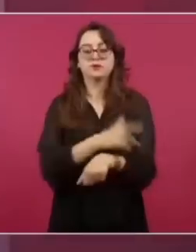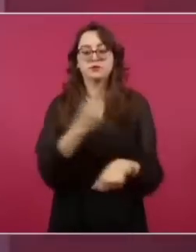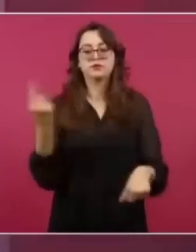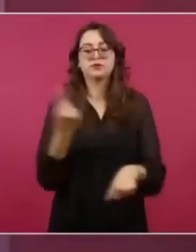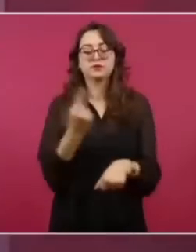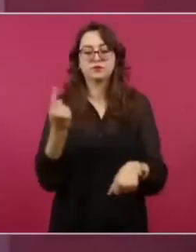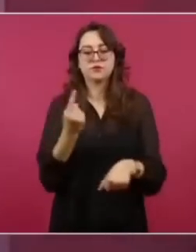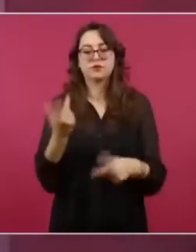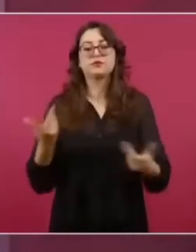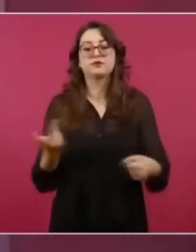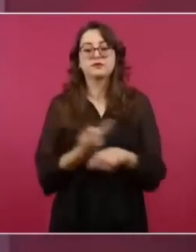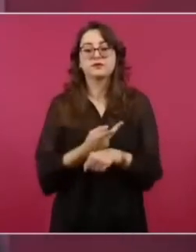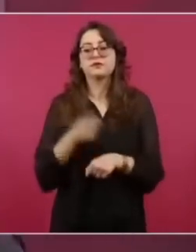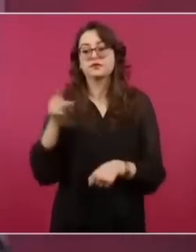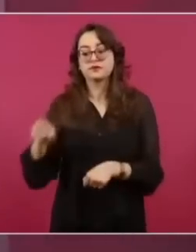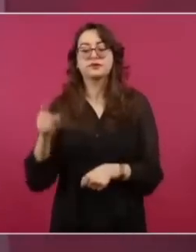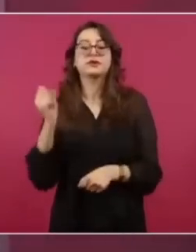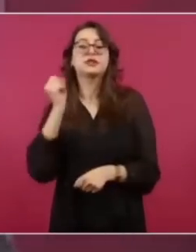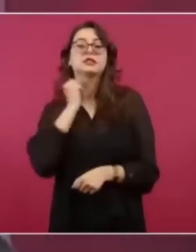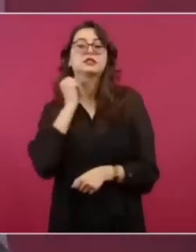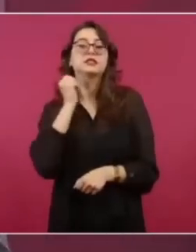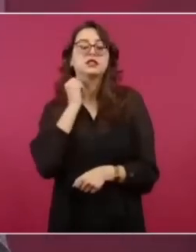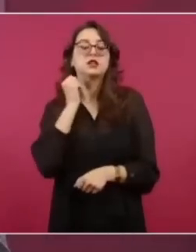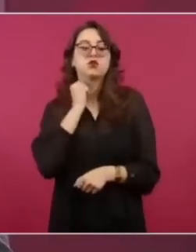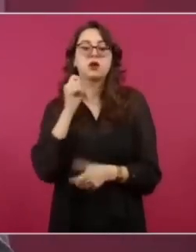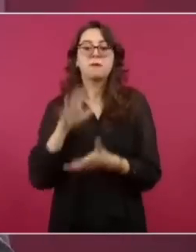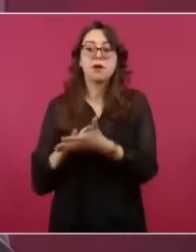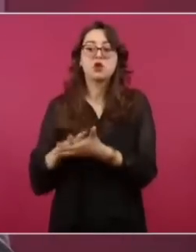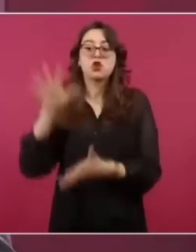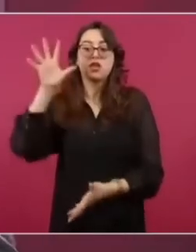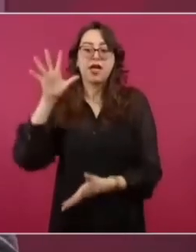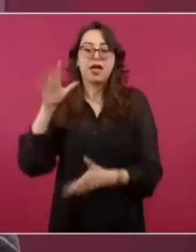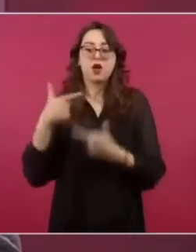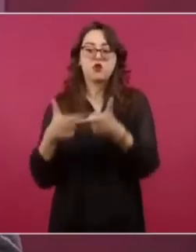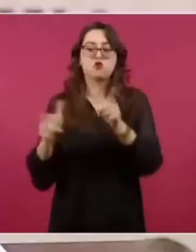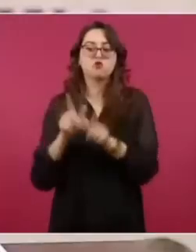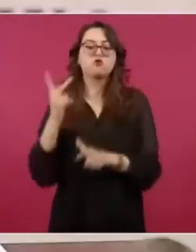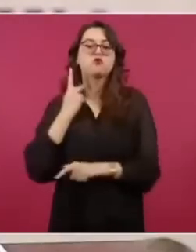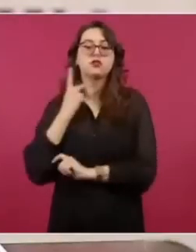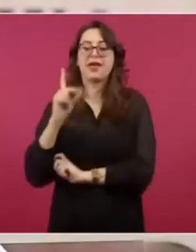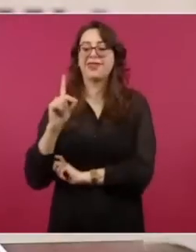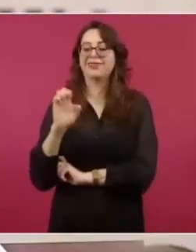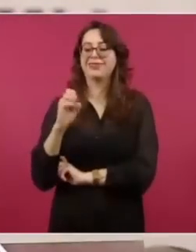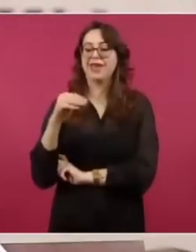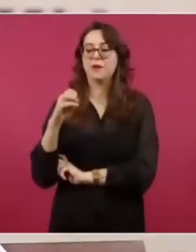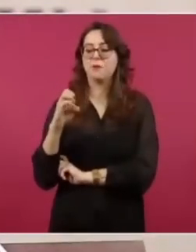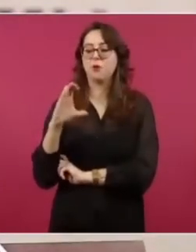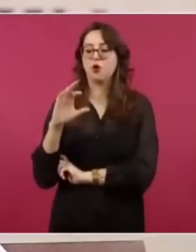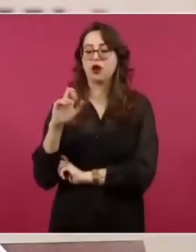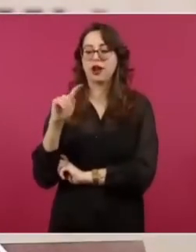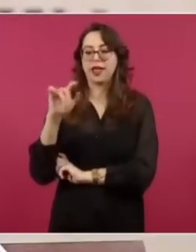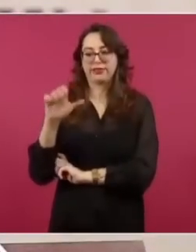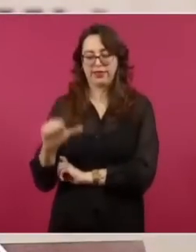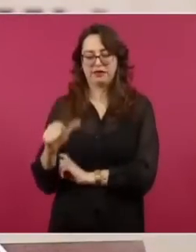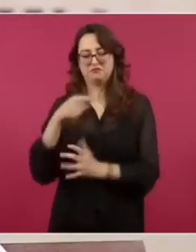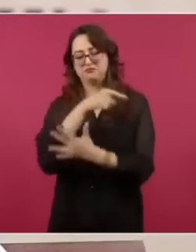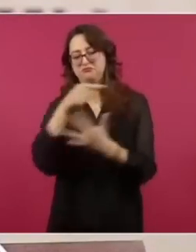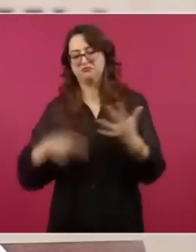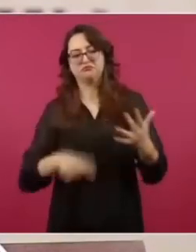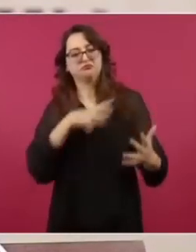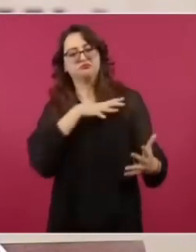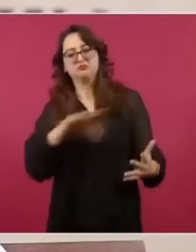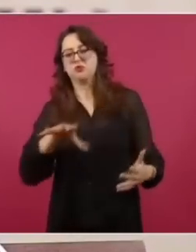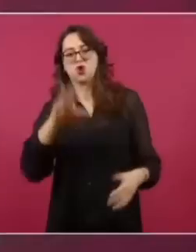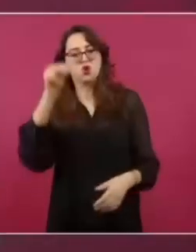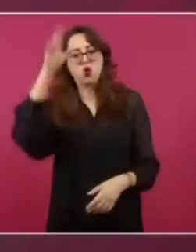senado de los Estados Unidos tiene una mayoría demócrata que se opone a estas medidas sin embargo se preguntarán ustedes Bueno